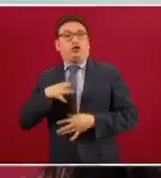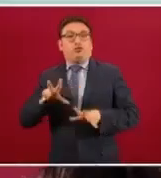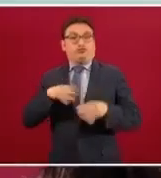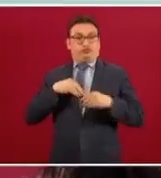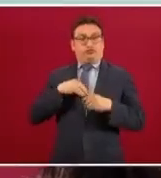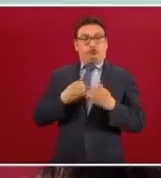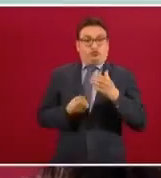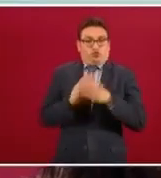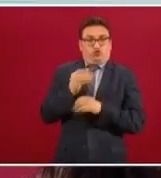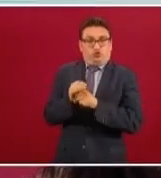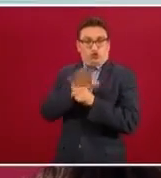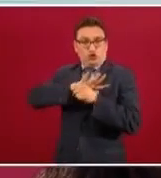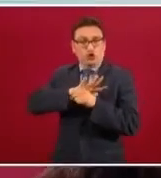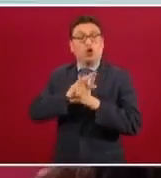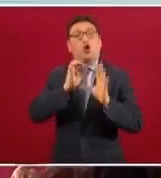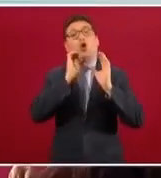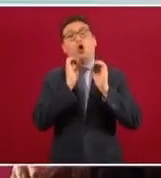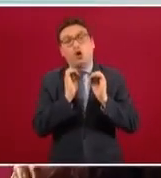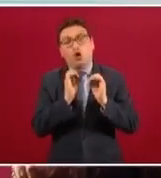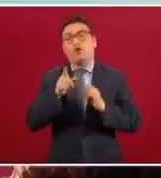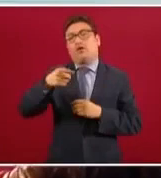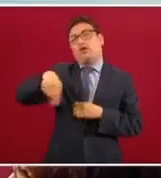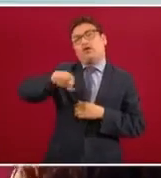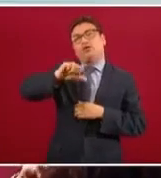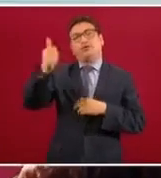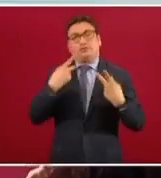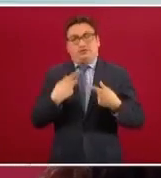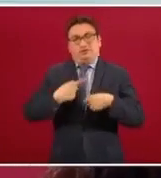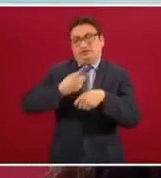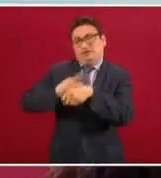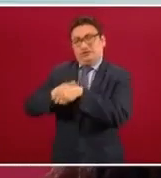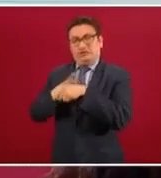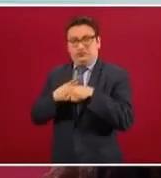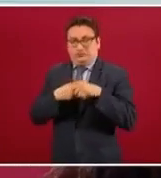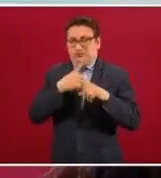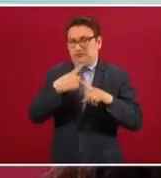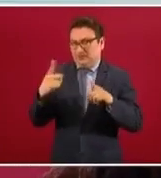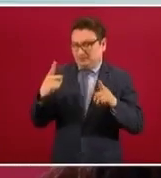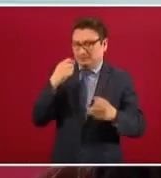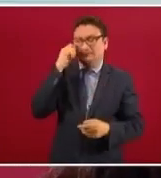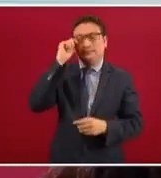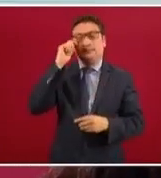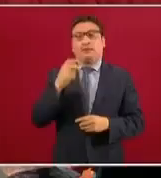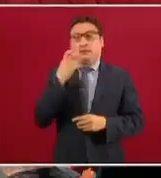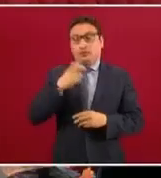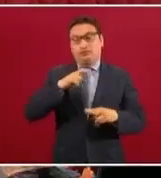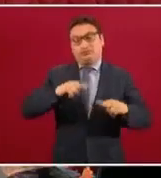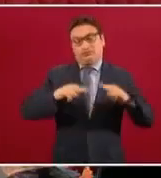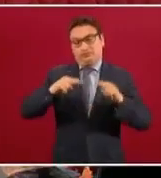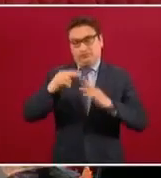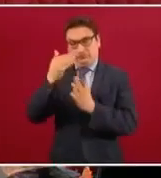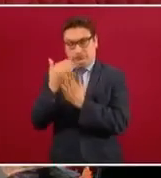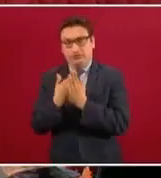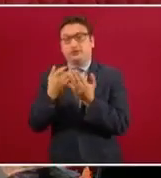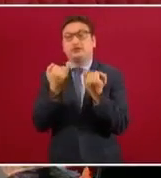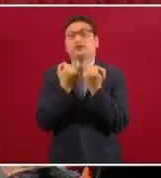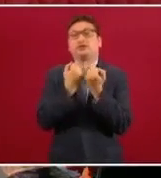coronavirus entre aquellas que tienen los síntomas característicos de COVID. Y va a ir disminuyendo el virus